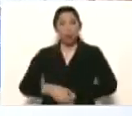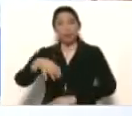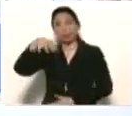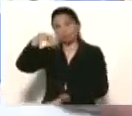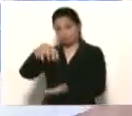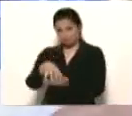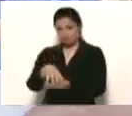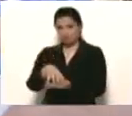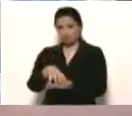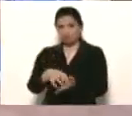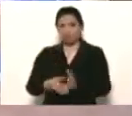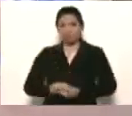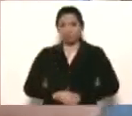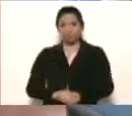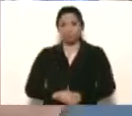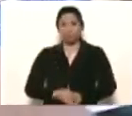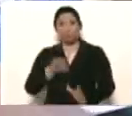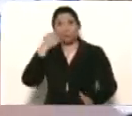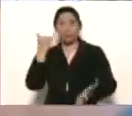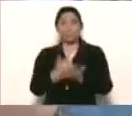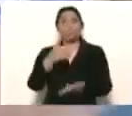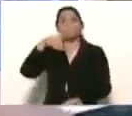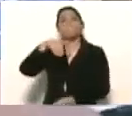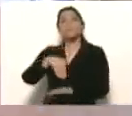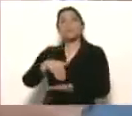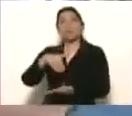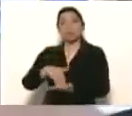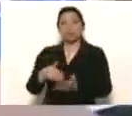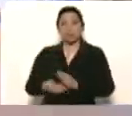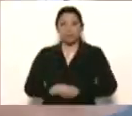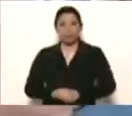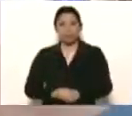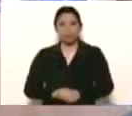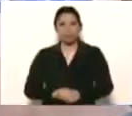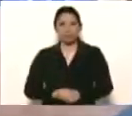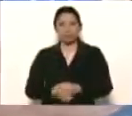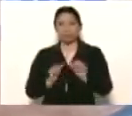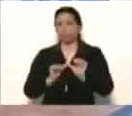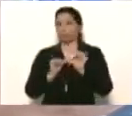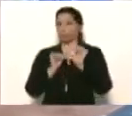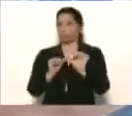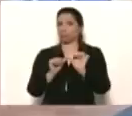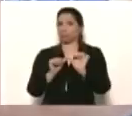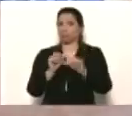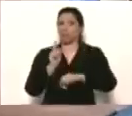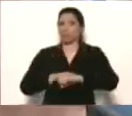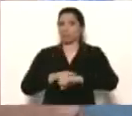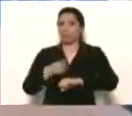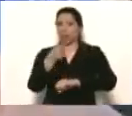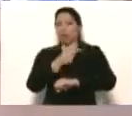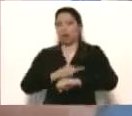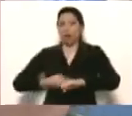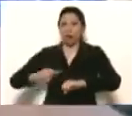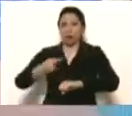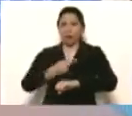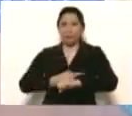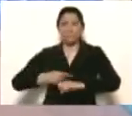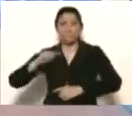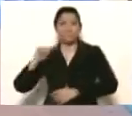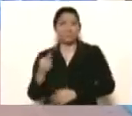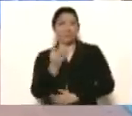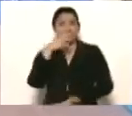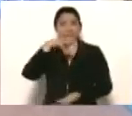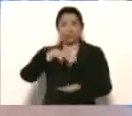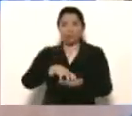la ya mencionada fíjense que miranda se mantuvo por mucho tiempo como el primer el primer